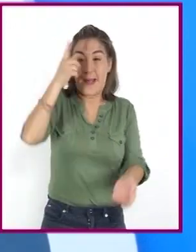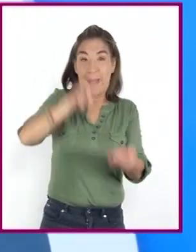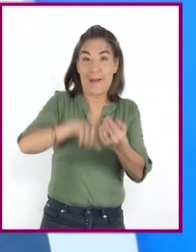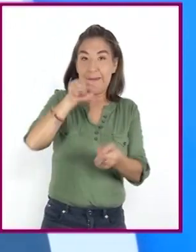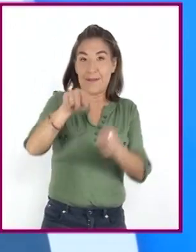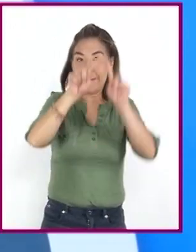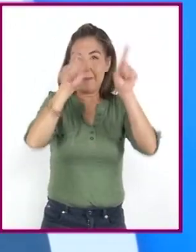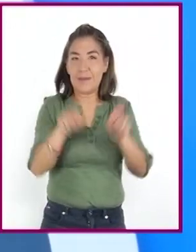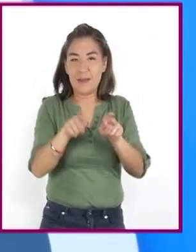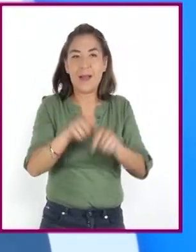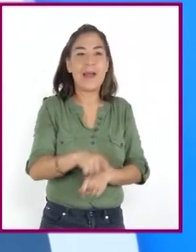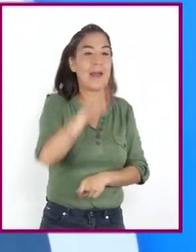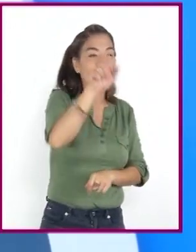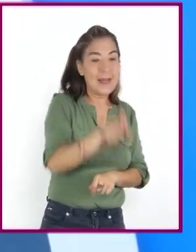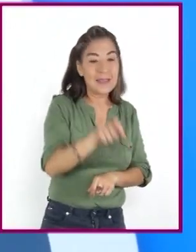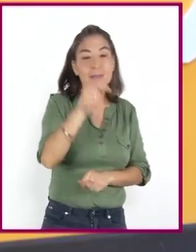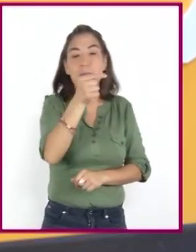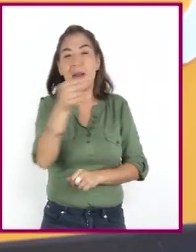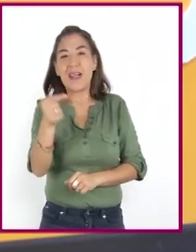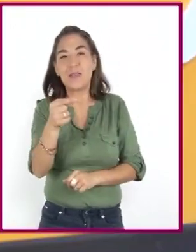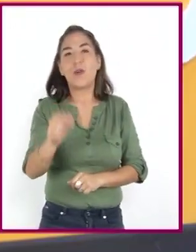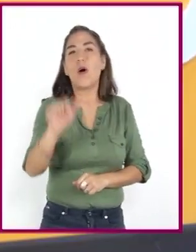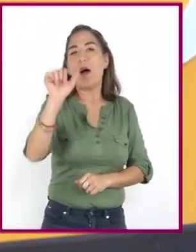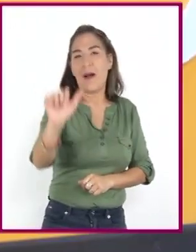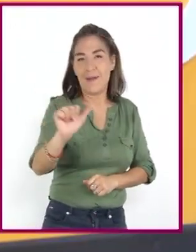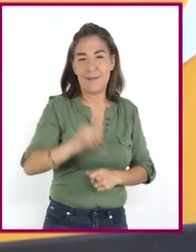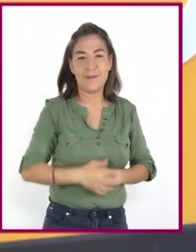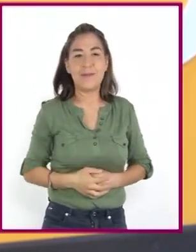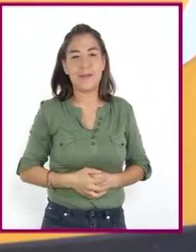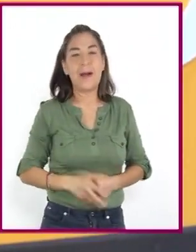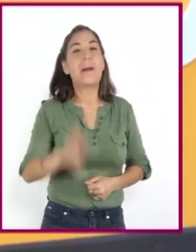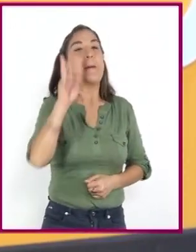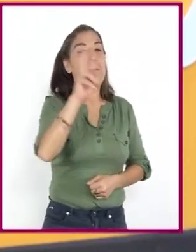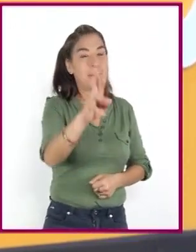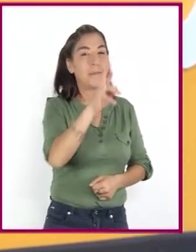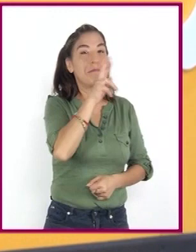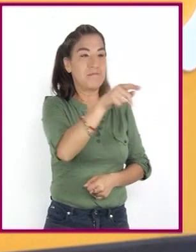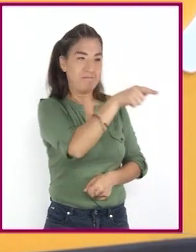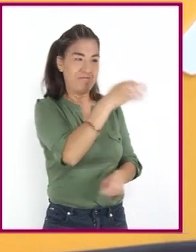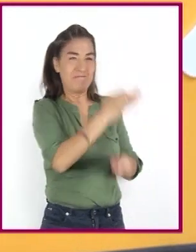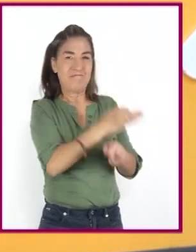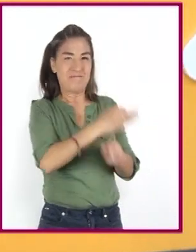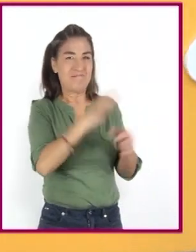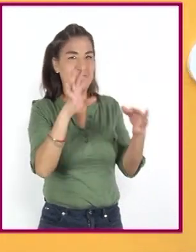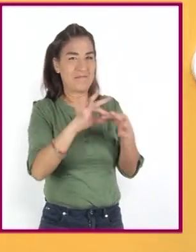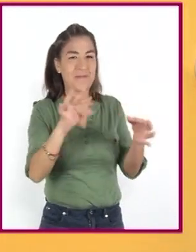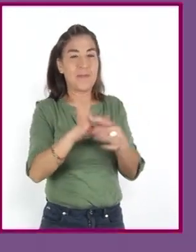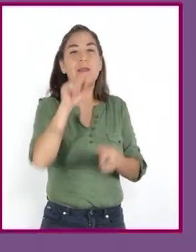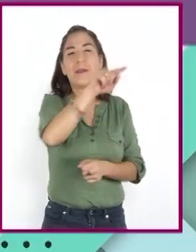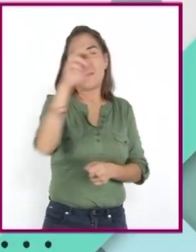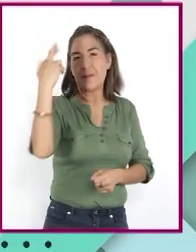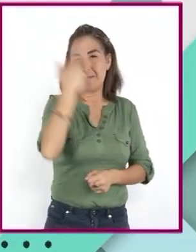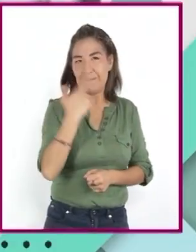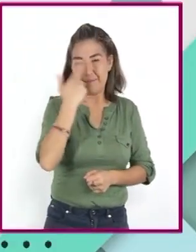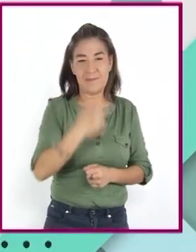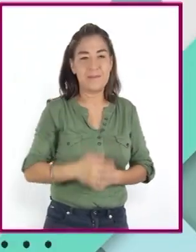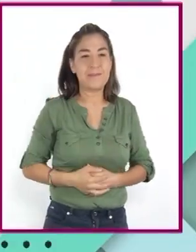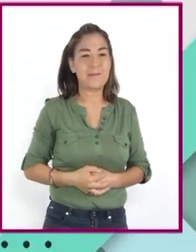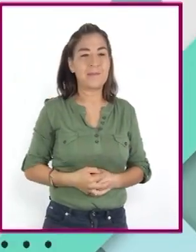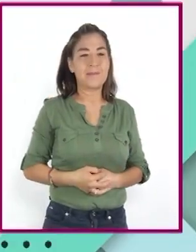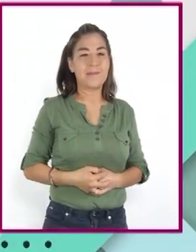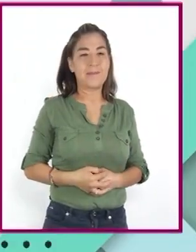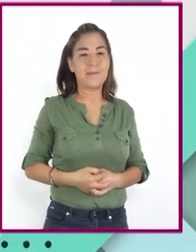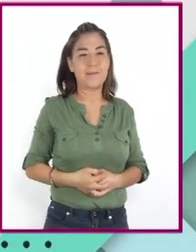ellos x menos a. Veamos la respuesta de Enrique. Analicemos. El